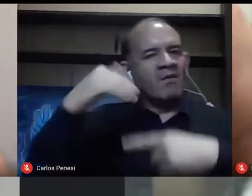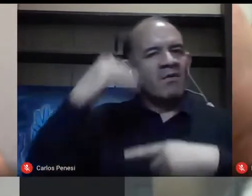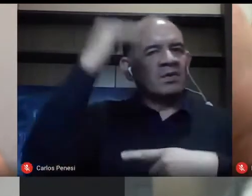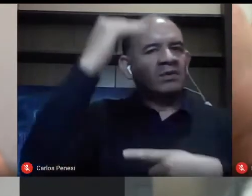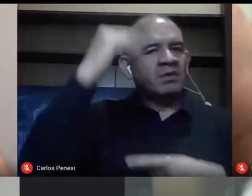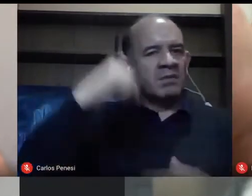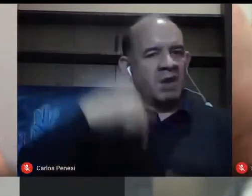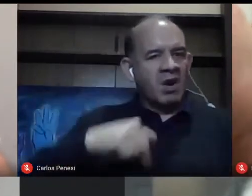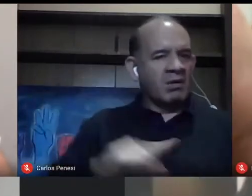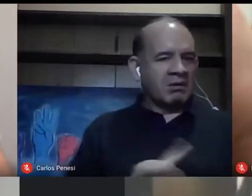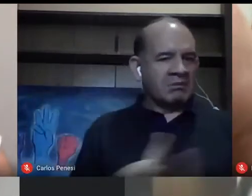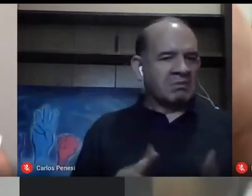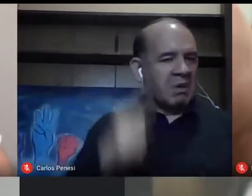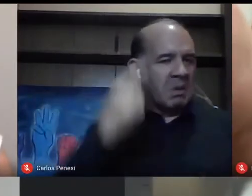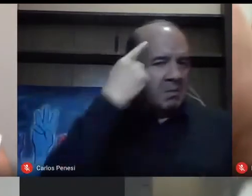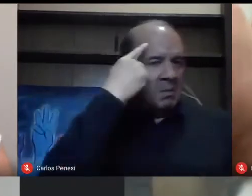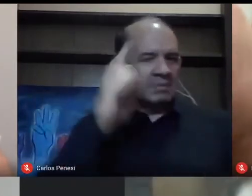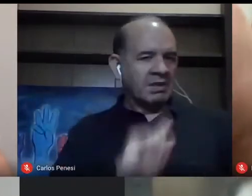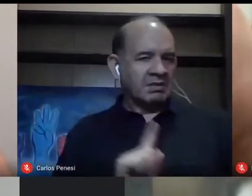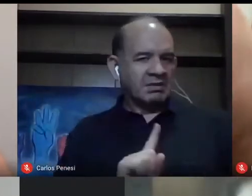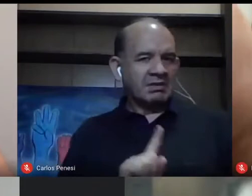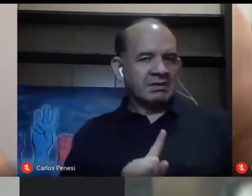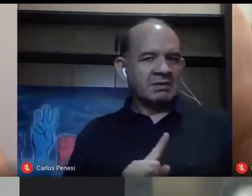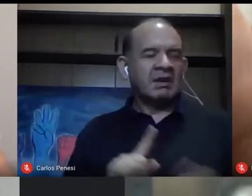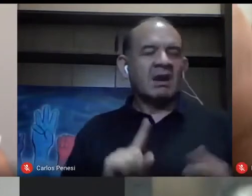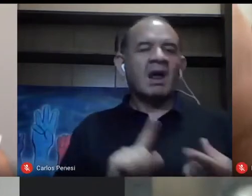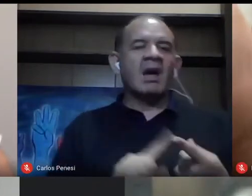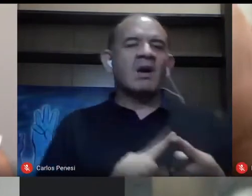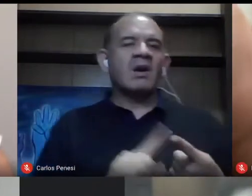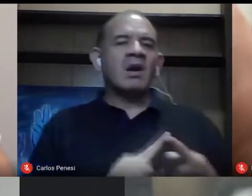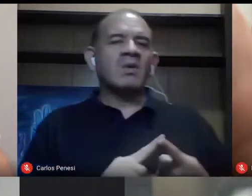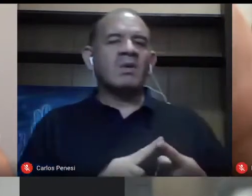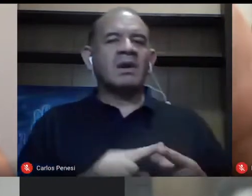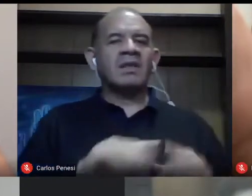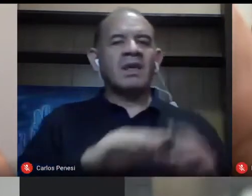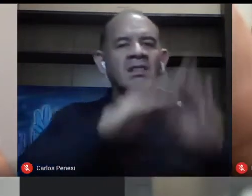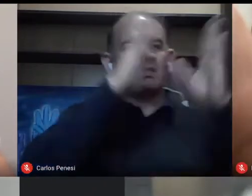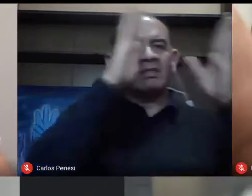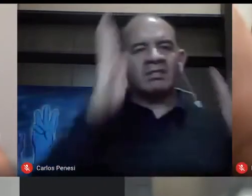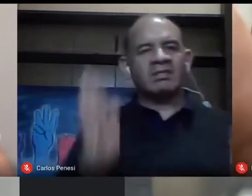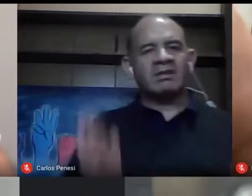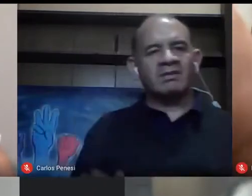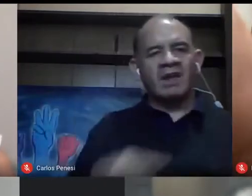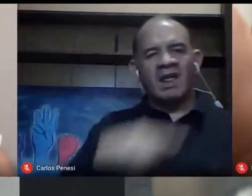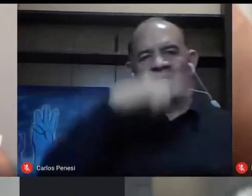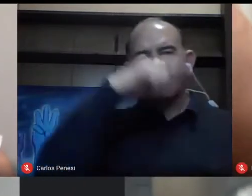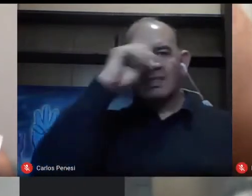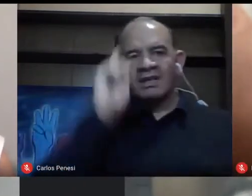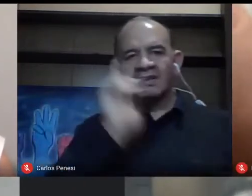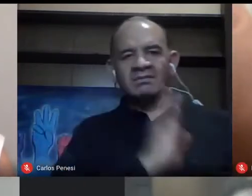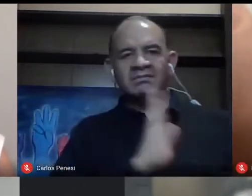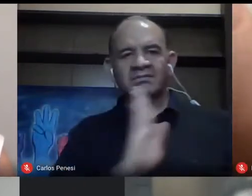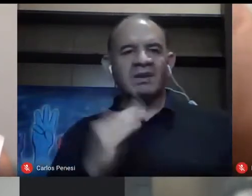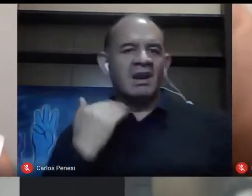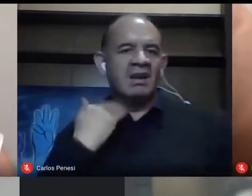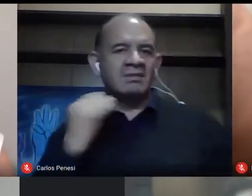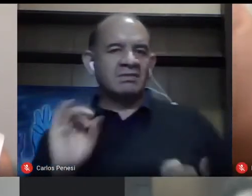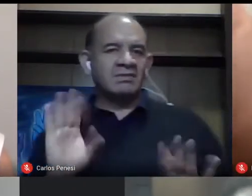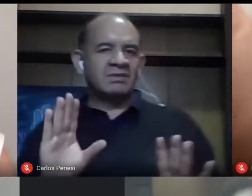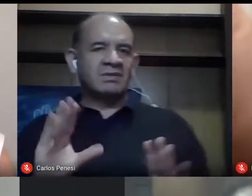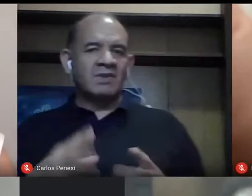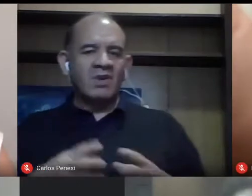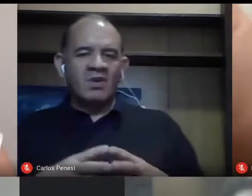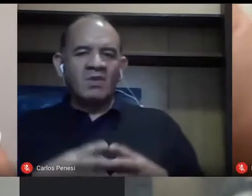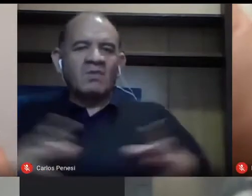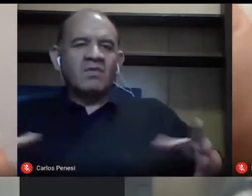en la implementación del Tratado de Marrakech, la Biblioteca Nacional se enfrenta a varias dimensiones, porque es una biblioteca que brinda